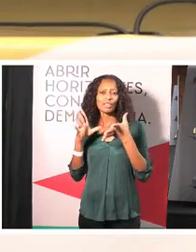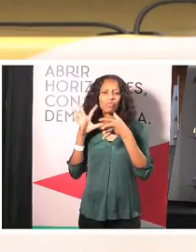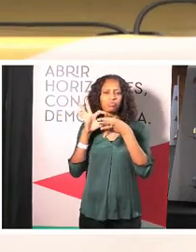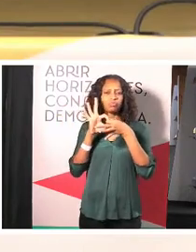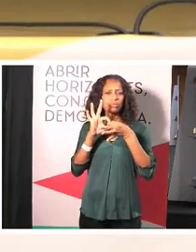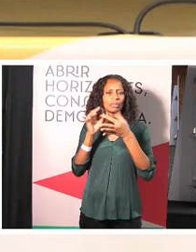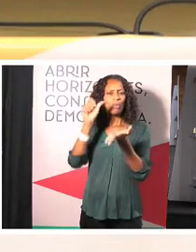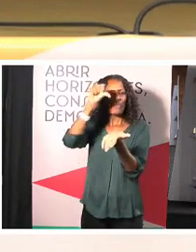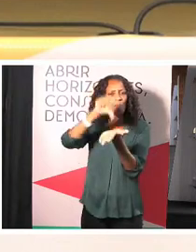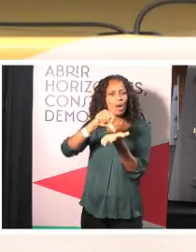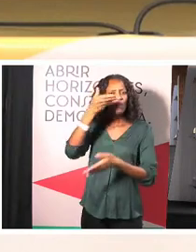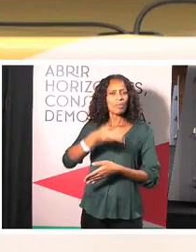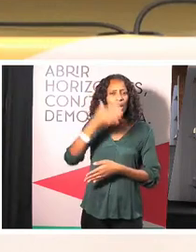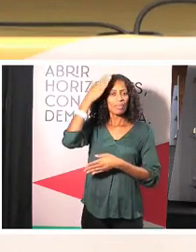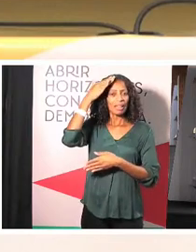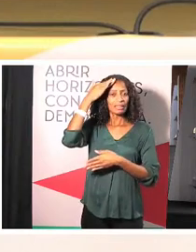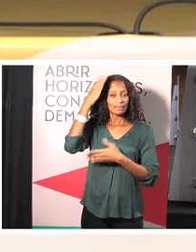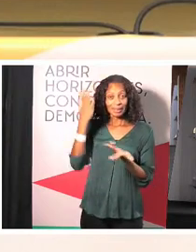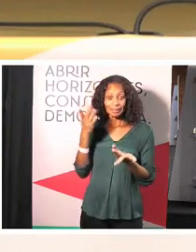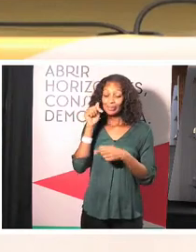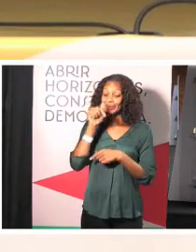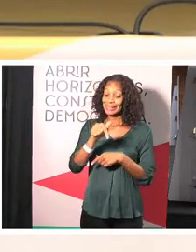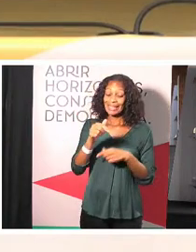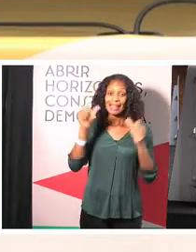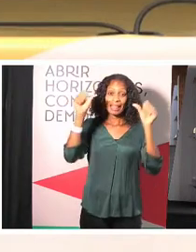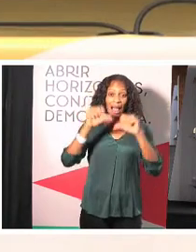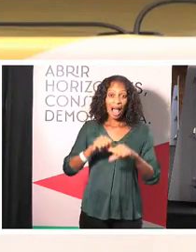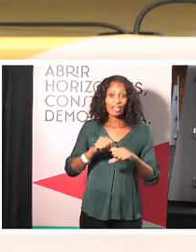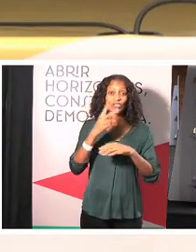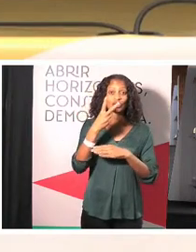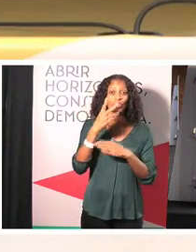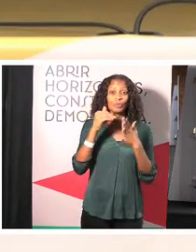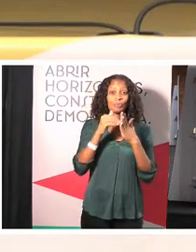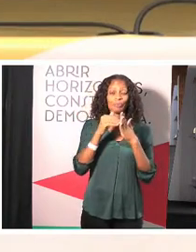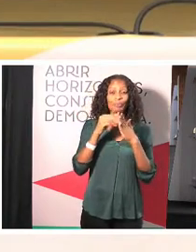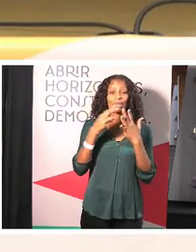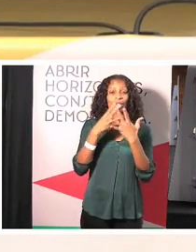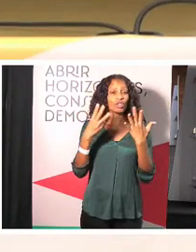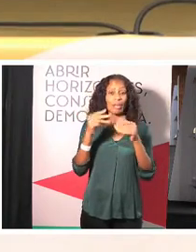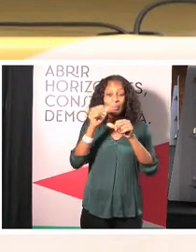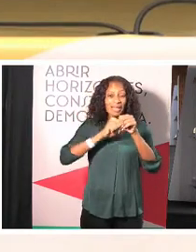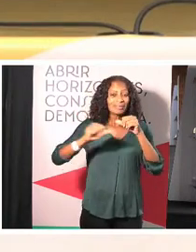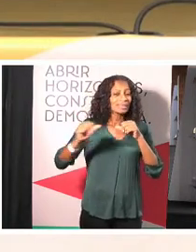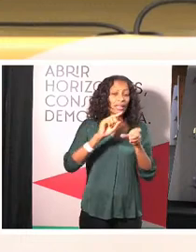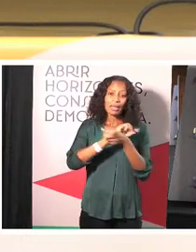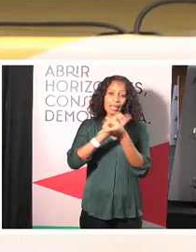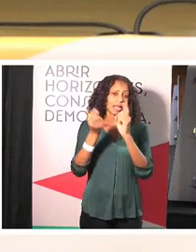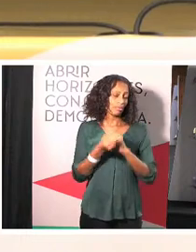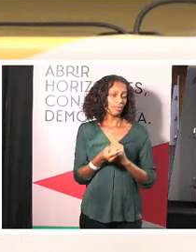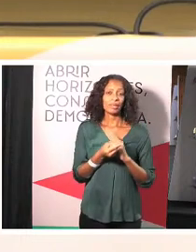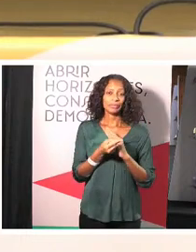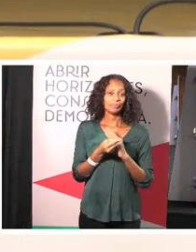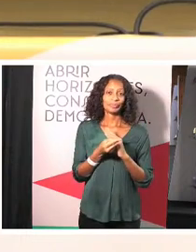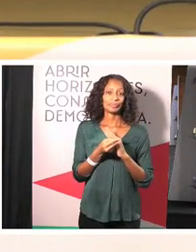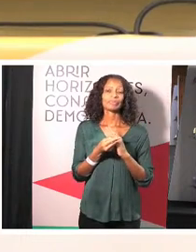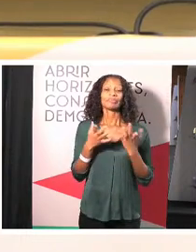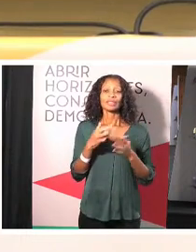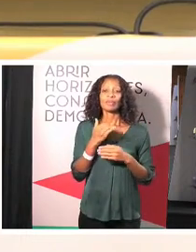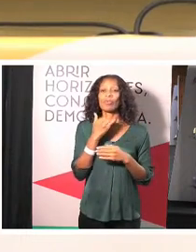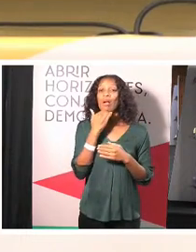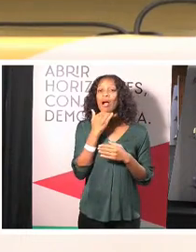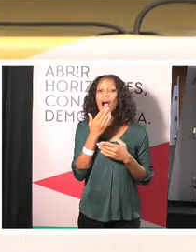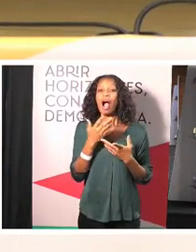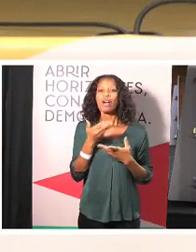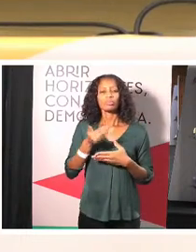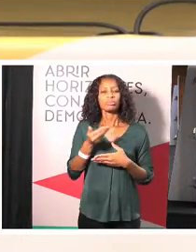ido mutando con la crisis de 2008, porque hemos pasado una cosa, aquí era muy típico, ¿no? Por